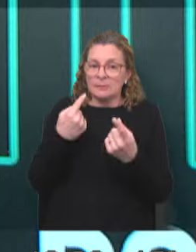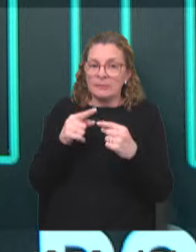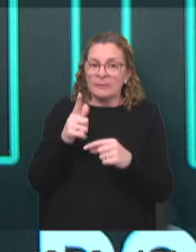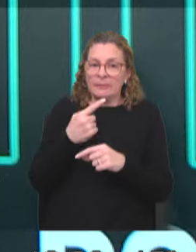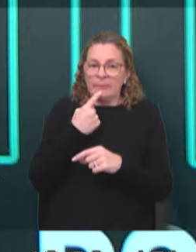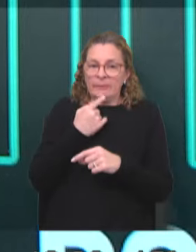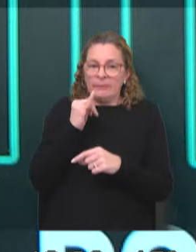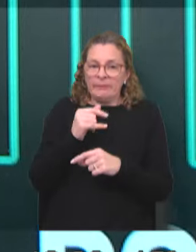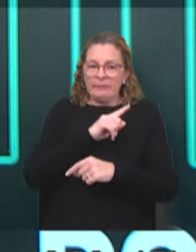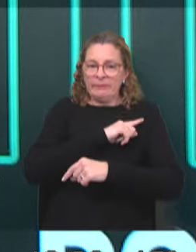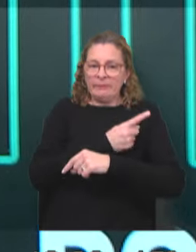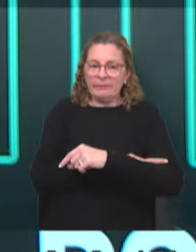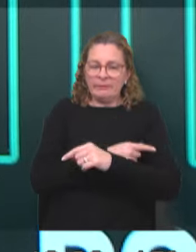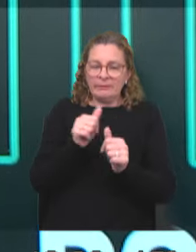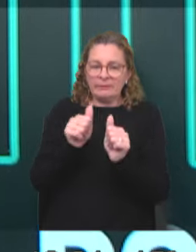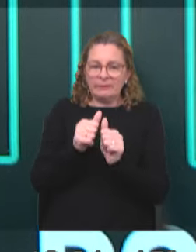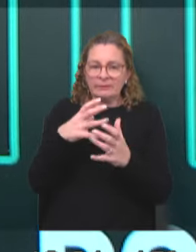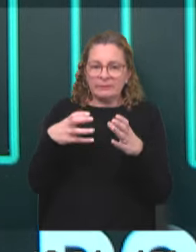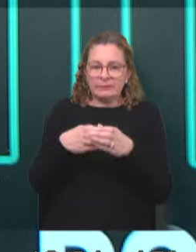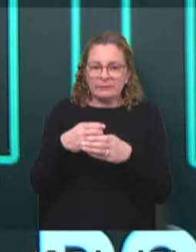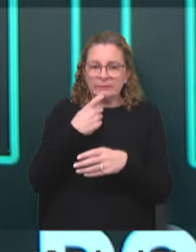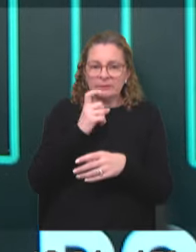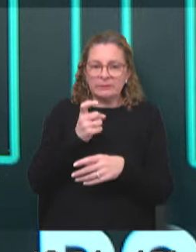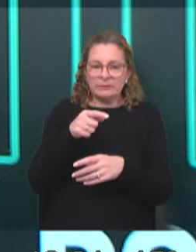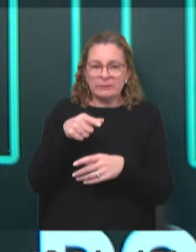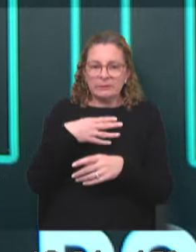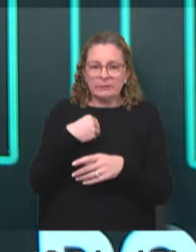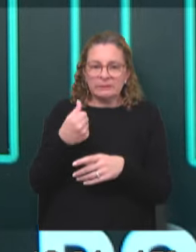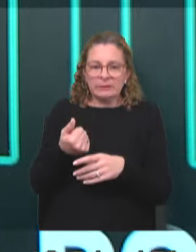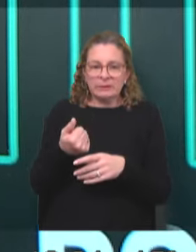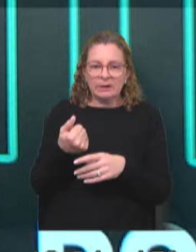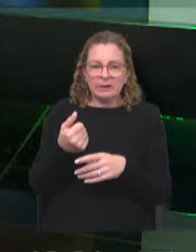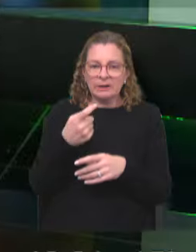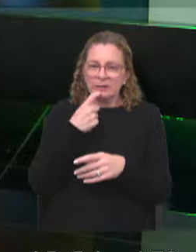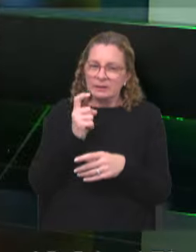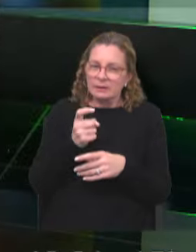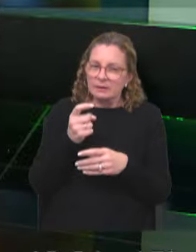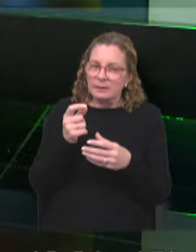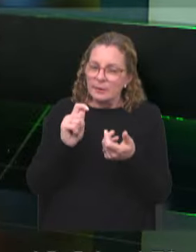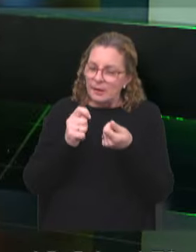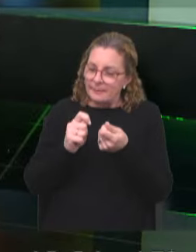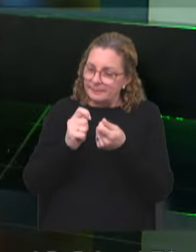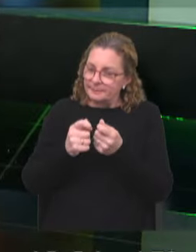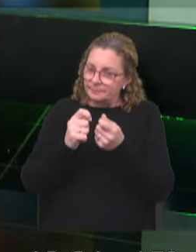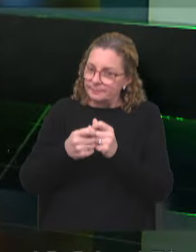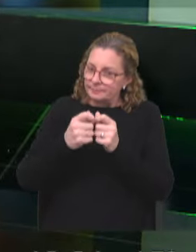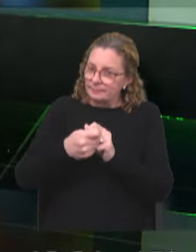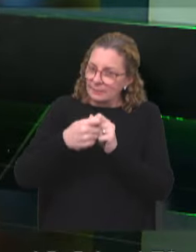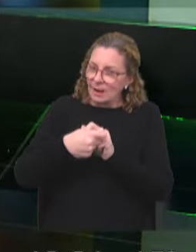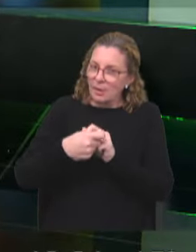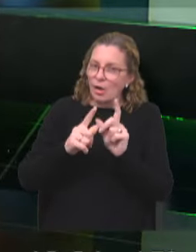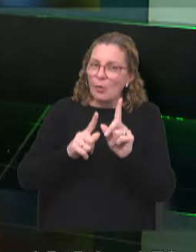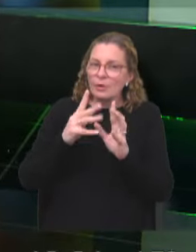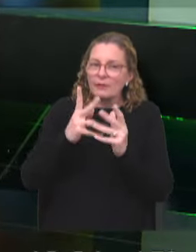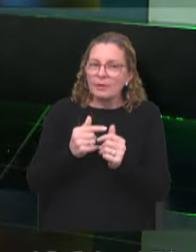duda también fortaleciendo al partido Colorado en ese sentido eh el partido Colorado ha ido como girando levemente también